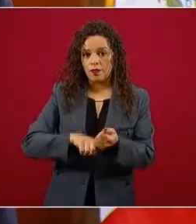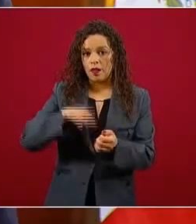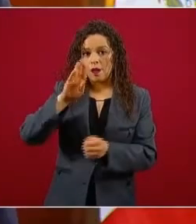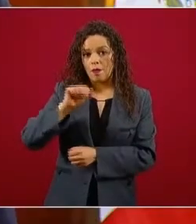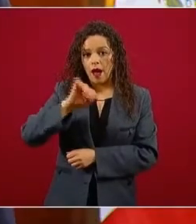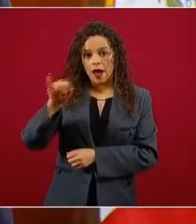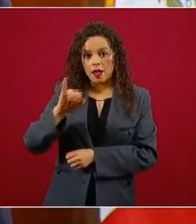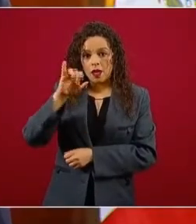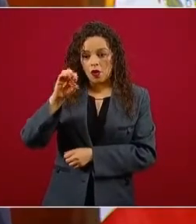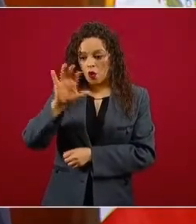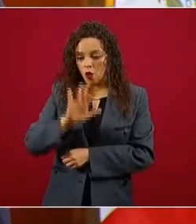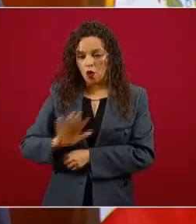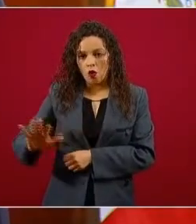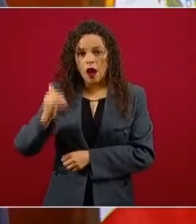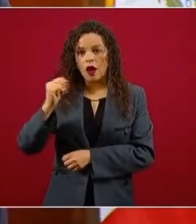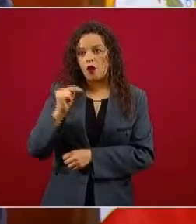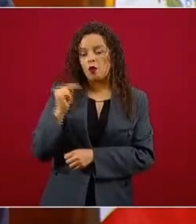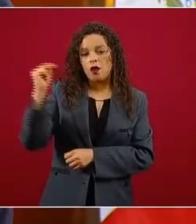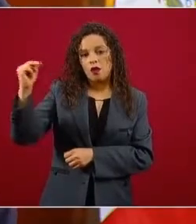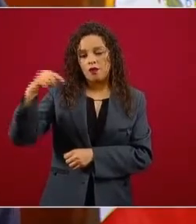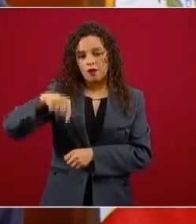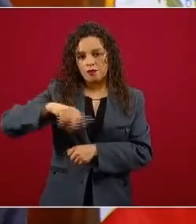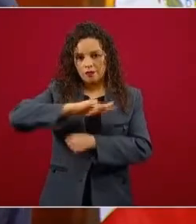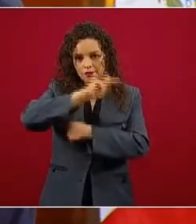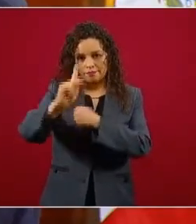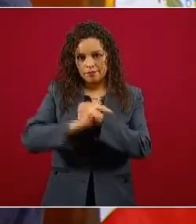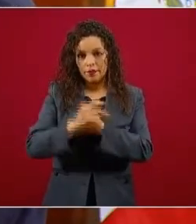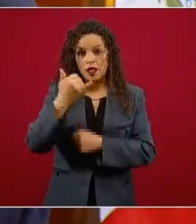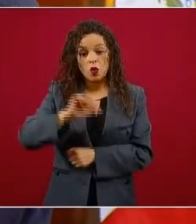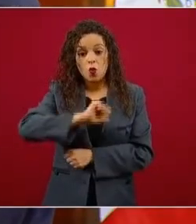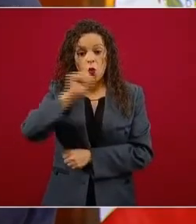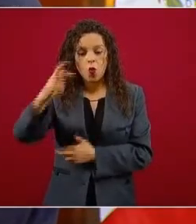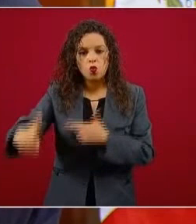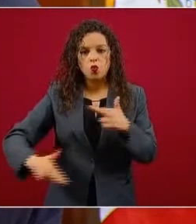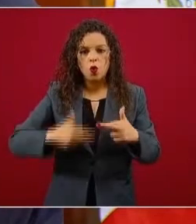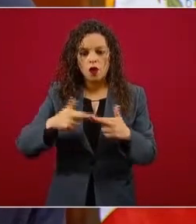también de otras regiones de México.